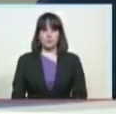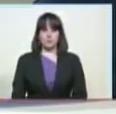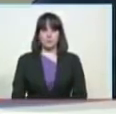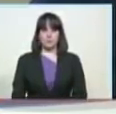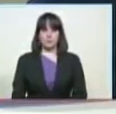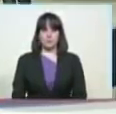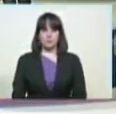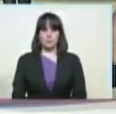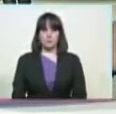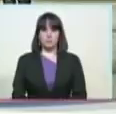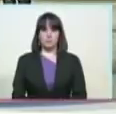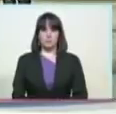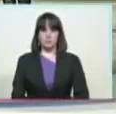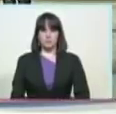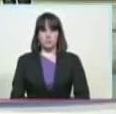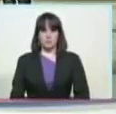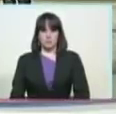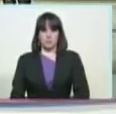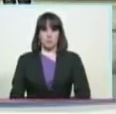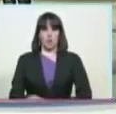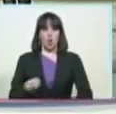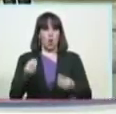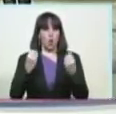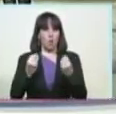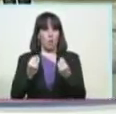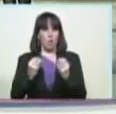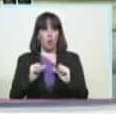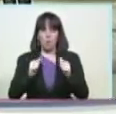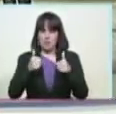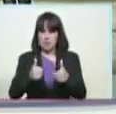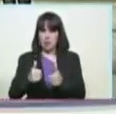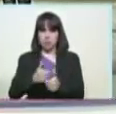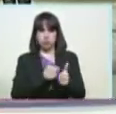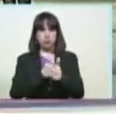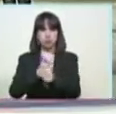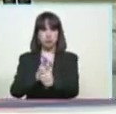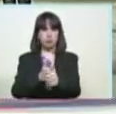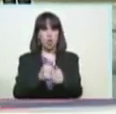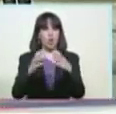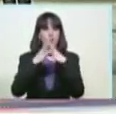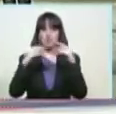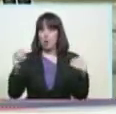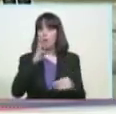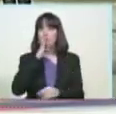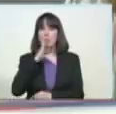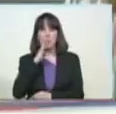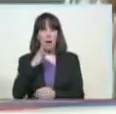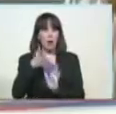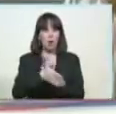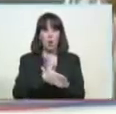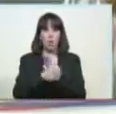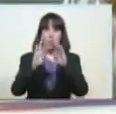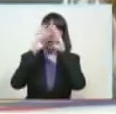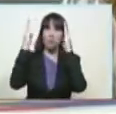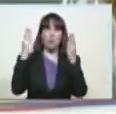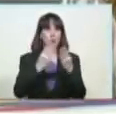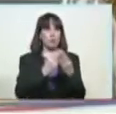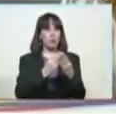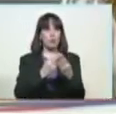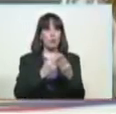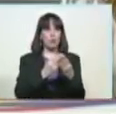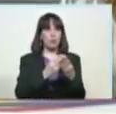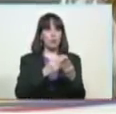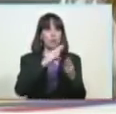comenzaron de manera paulatina a perseguir todas las cuentas bancarias de la republica en el mundo